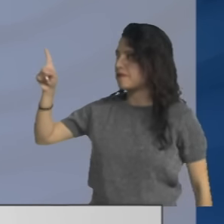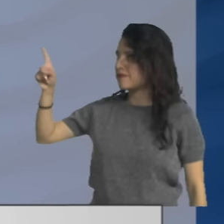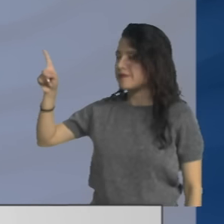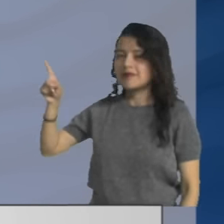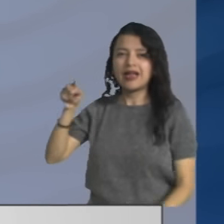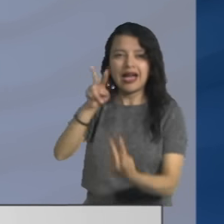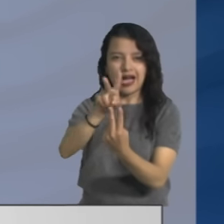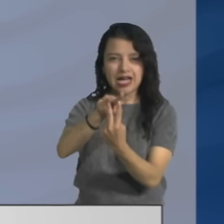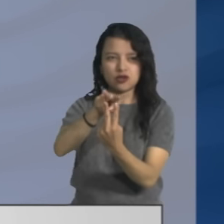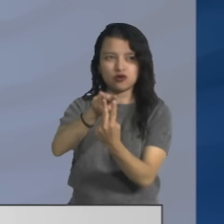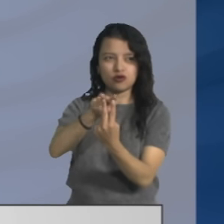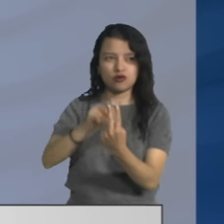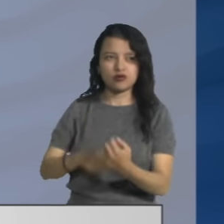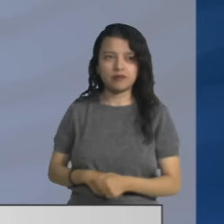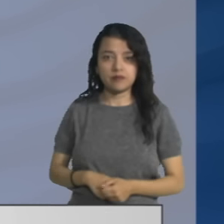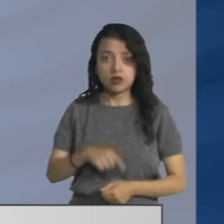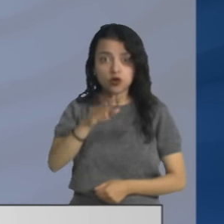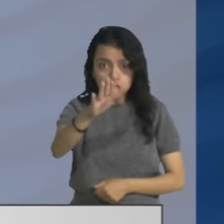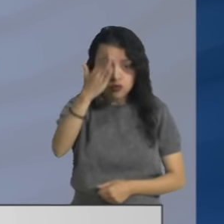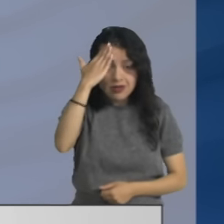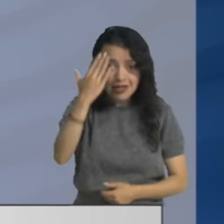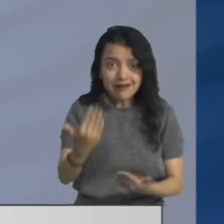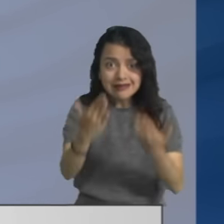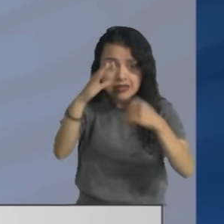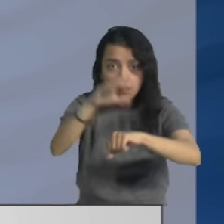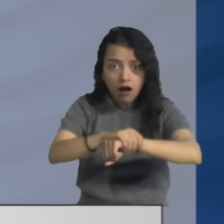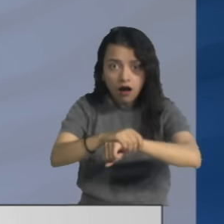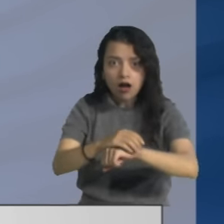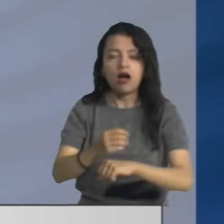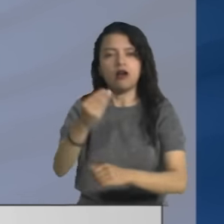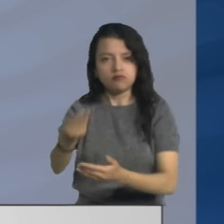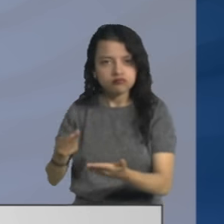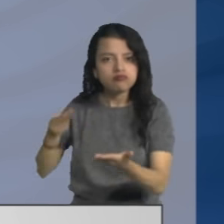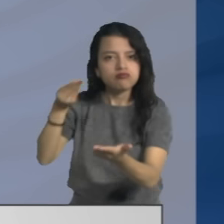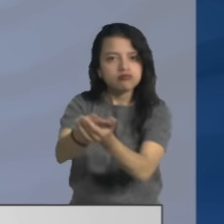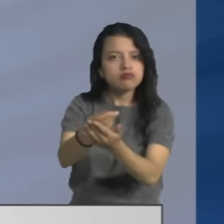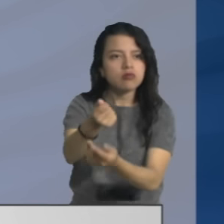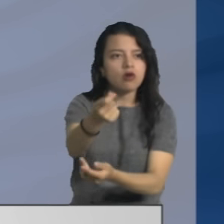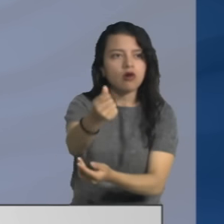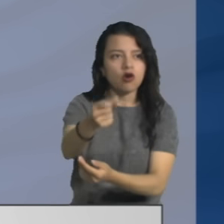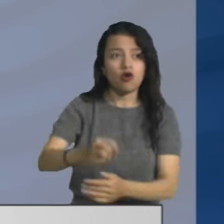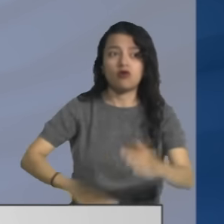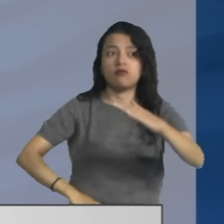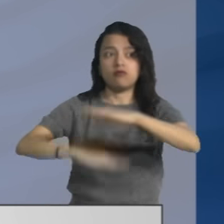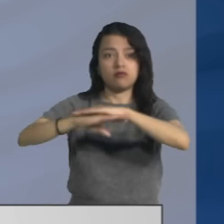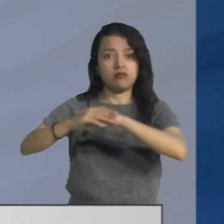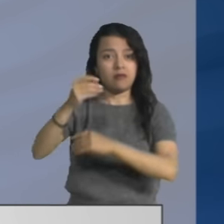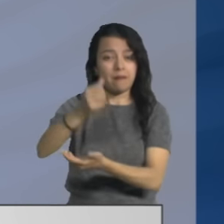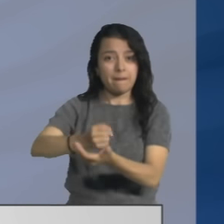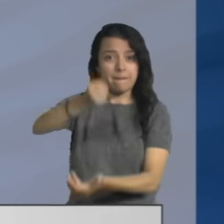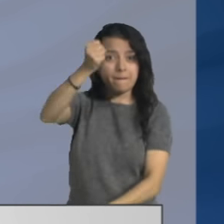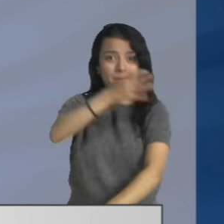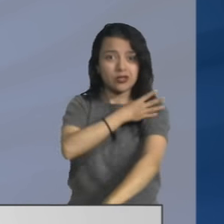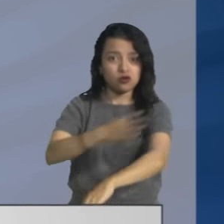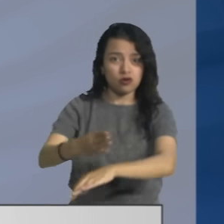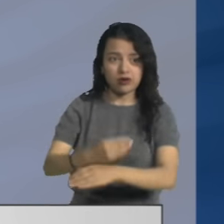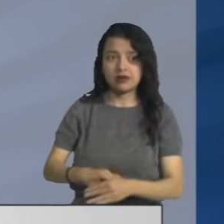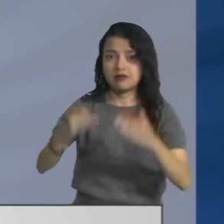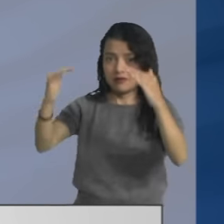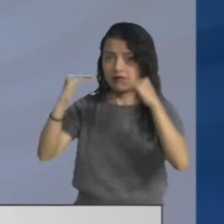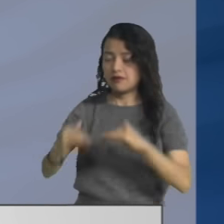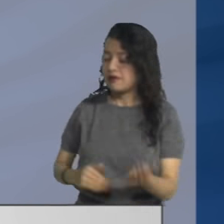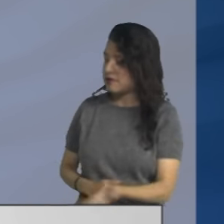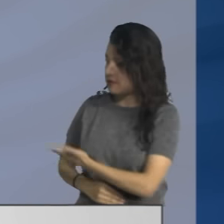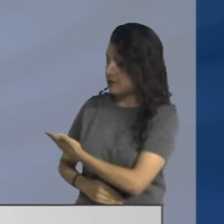Andrés Patiño o El Mocho, se ofrecen hasta 845 millones de pesos de recompensa. Por Anderson Andrei Vargas Suns,